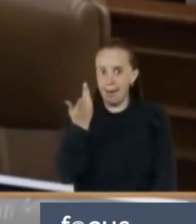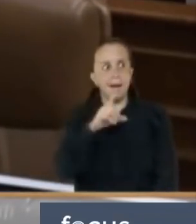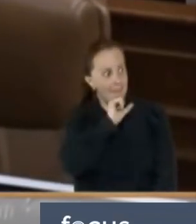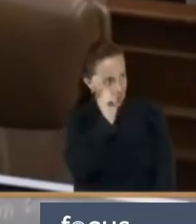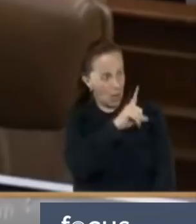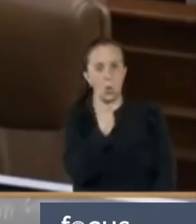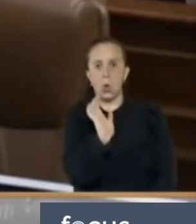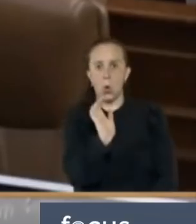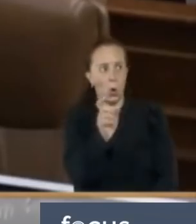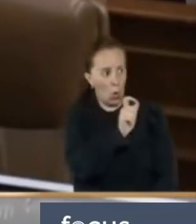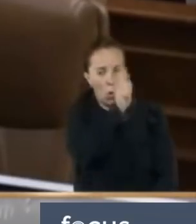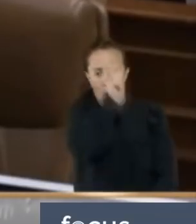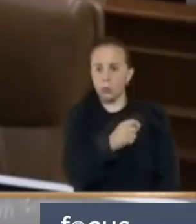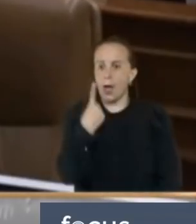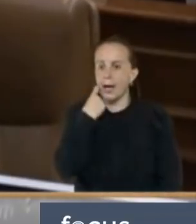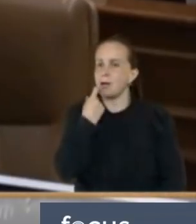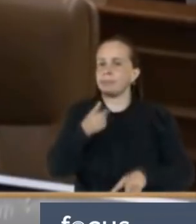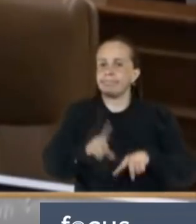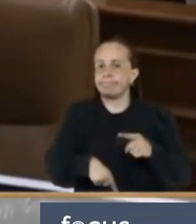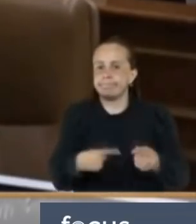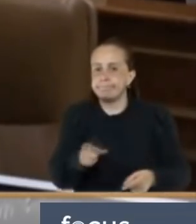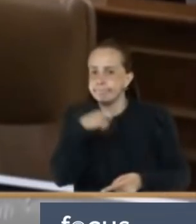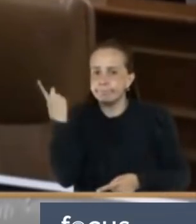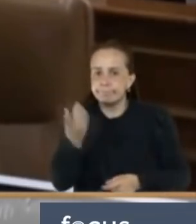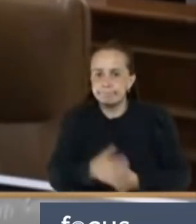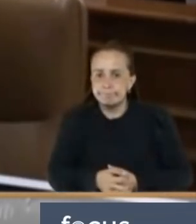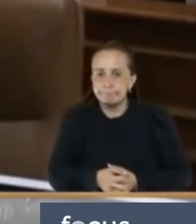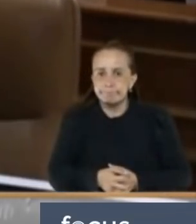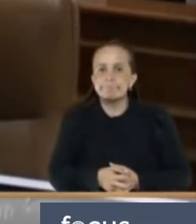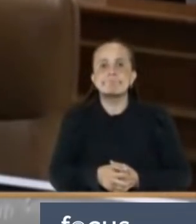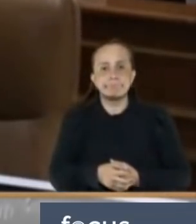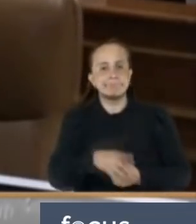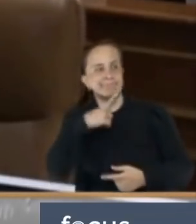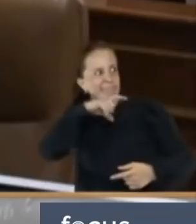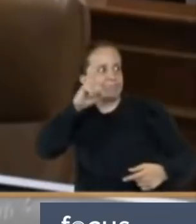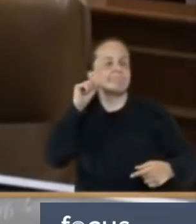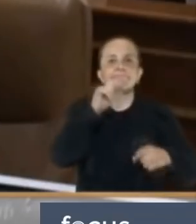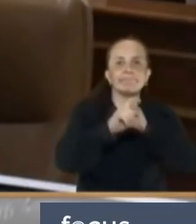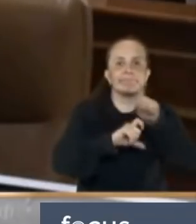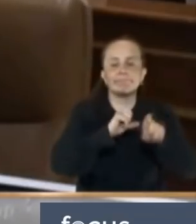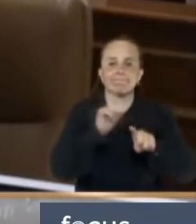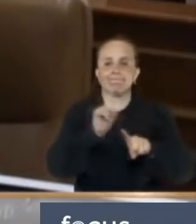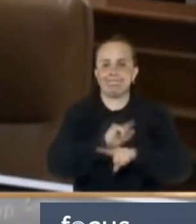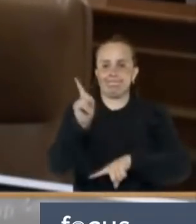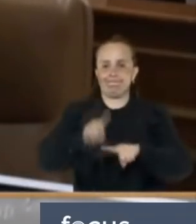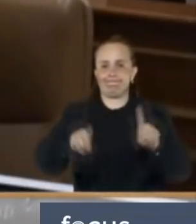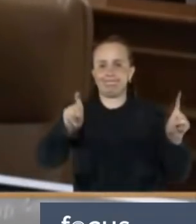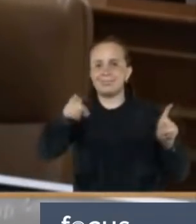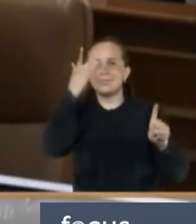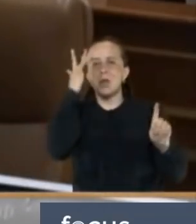otras personas acá. No pudimos hacerlo. No los podíamos contrainterrogar. Esa burbuja de